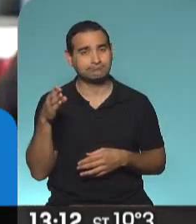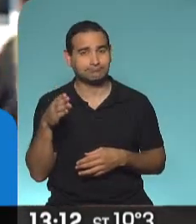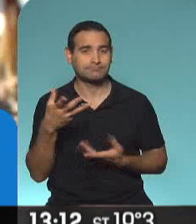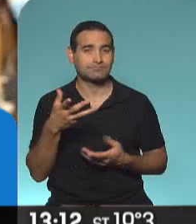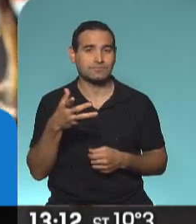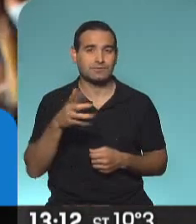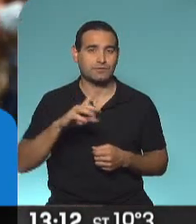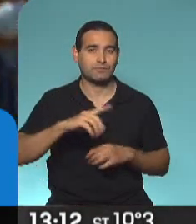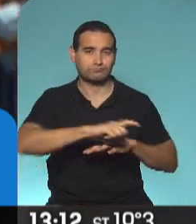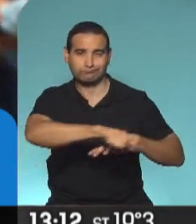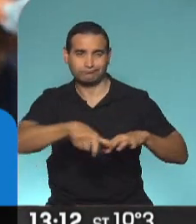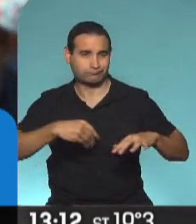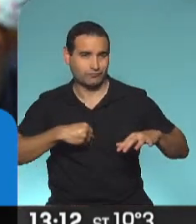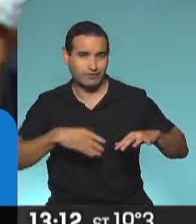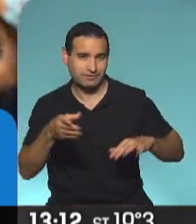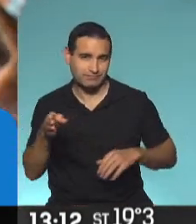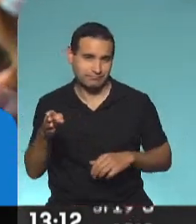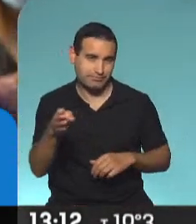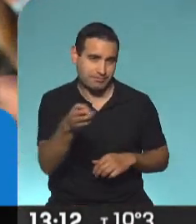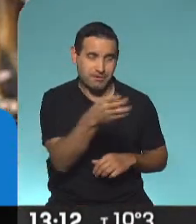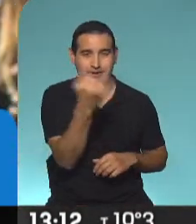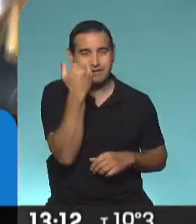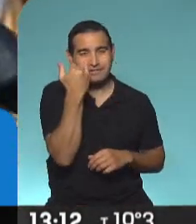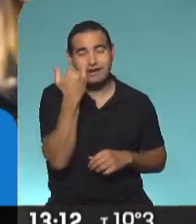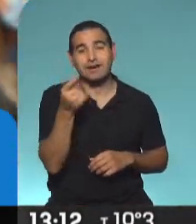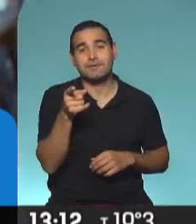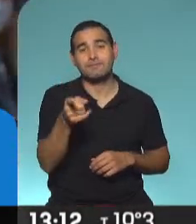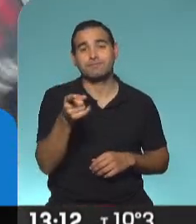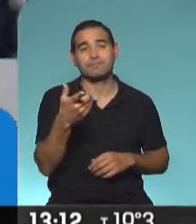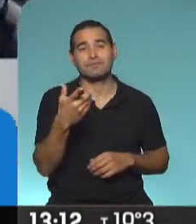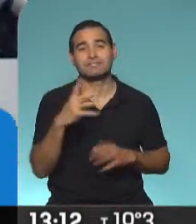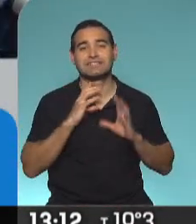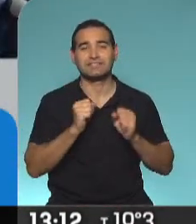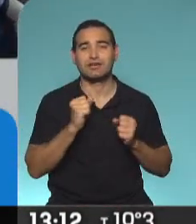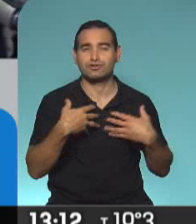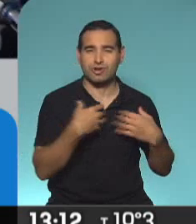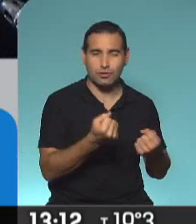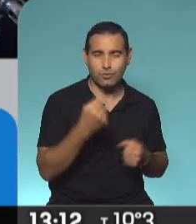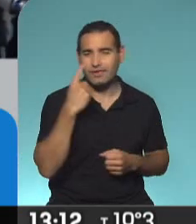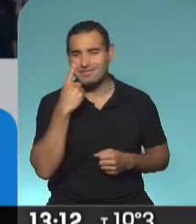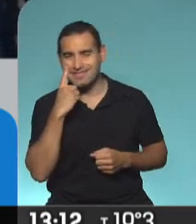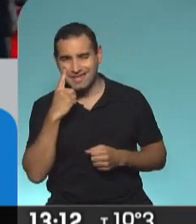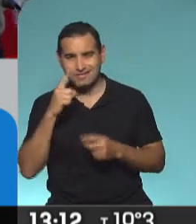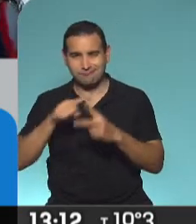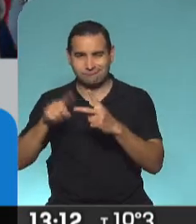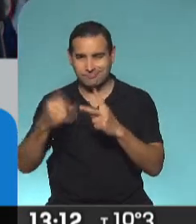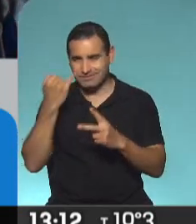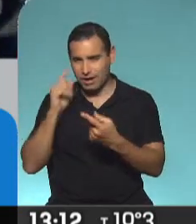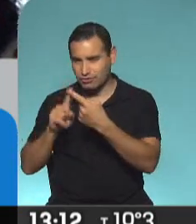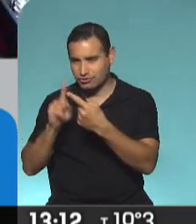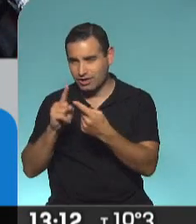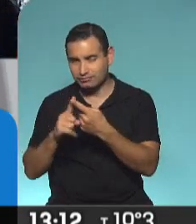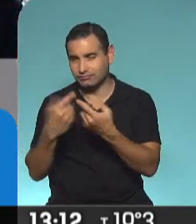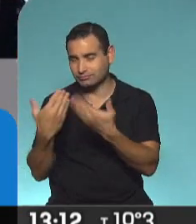todo nuestro conurbano, ya tuvimos contacto con el secretario de Salud, con el intendente, en el centro